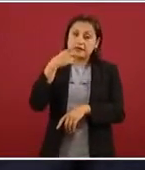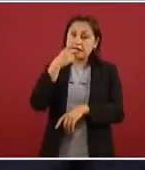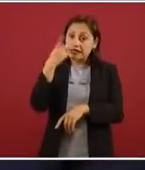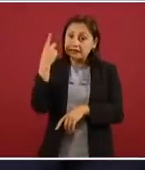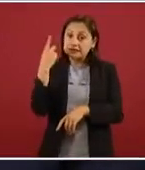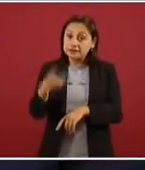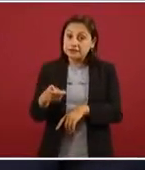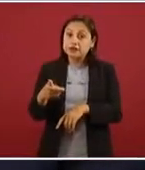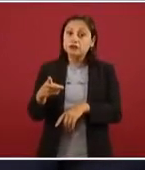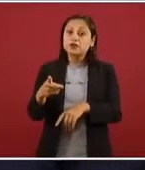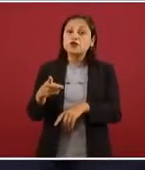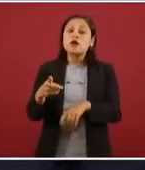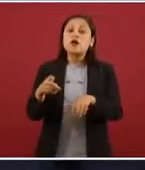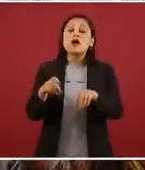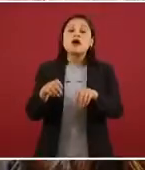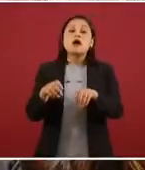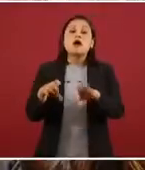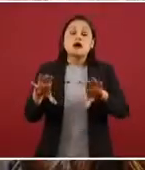y laico.